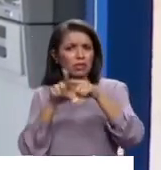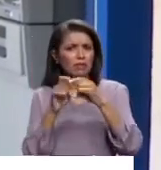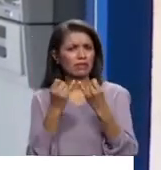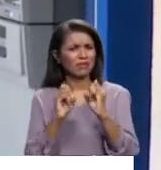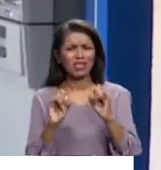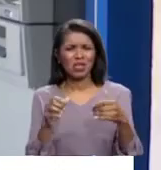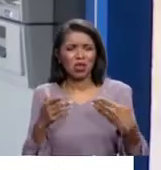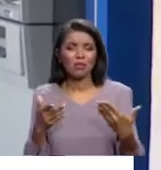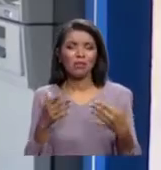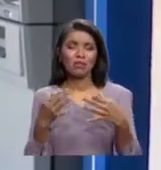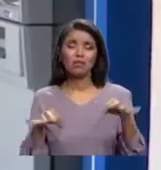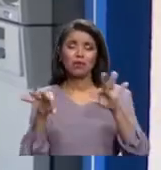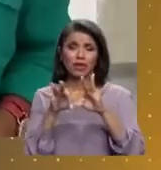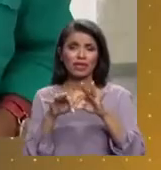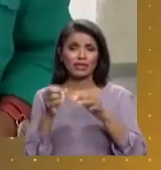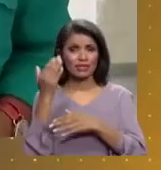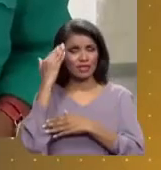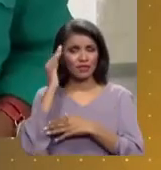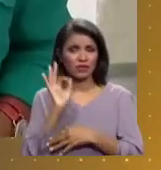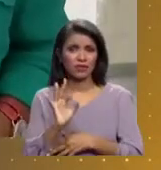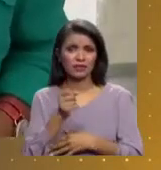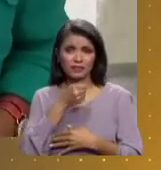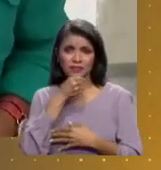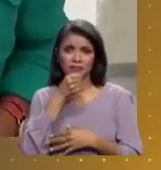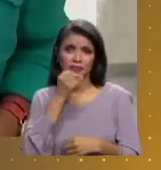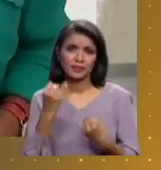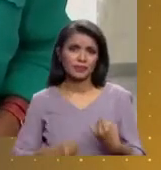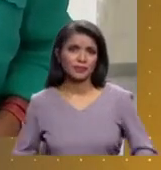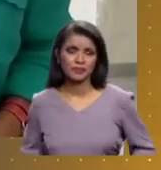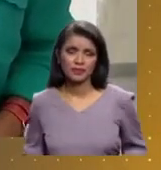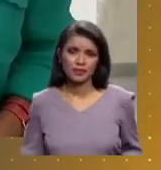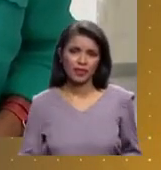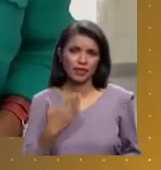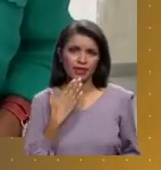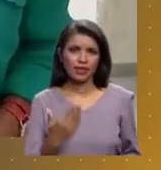partido político. Elizabeth González, TVN Noticias. Gracias, Elizabeth. Pasamos a...